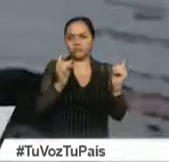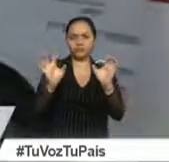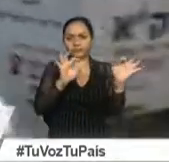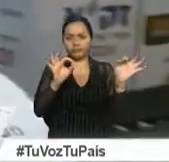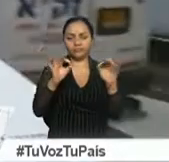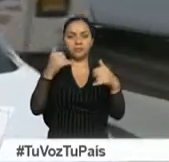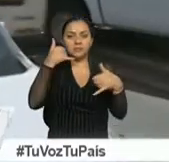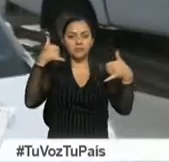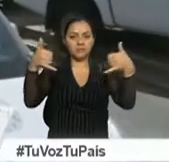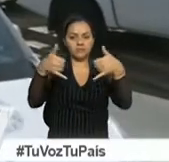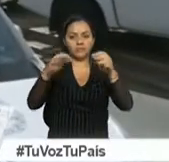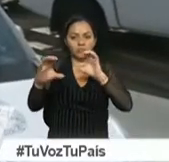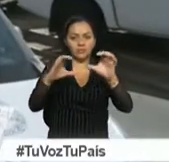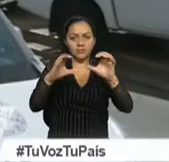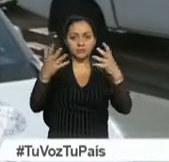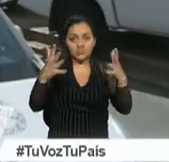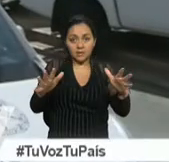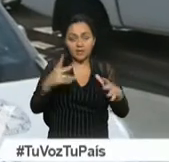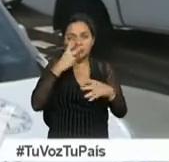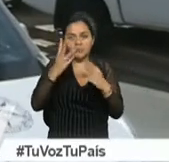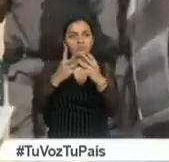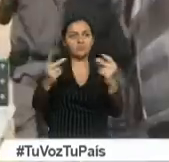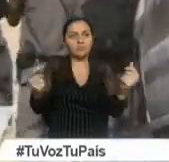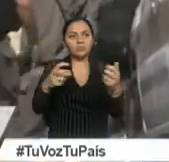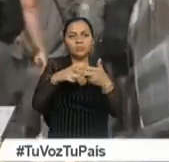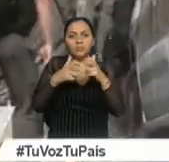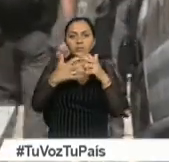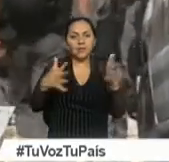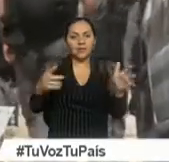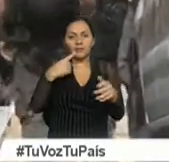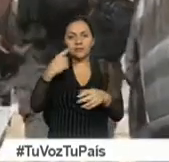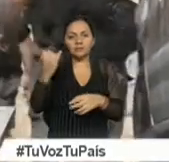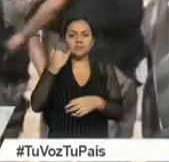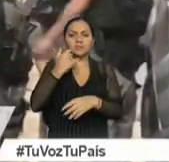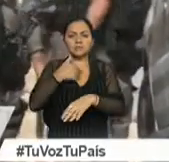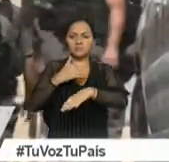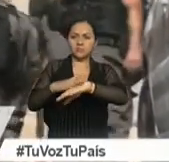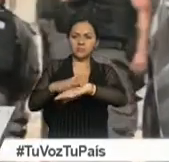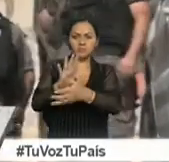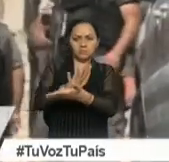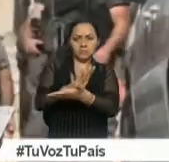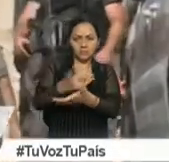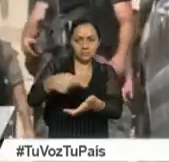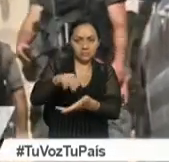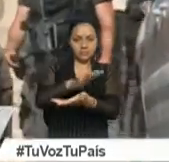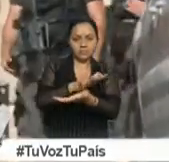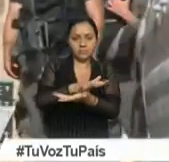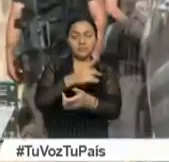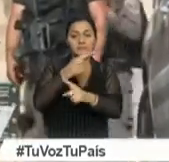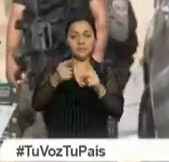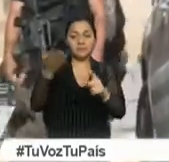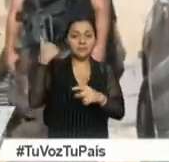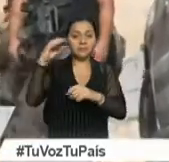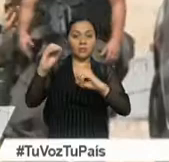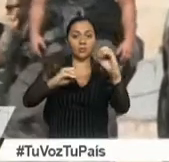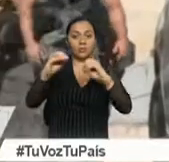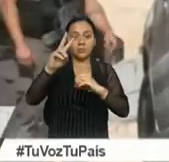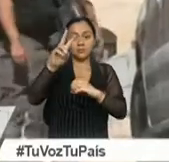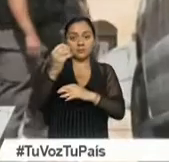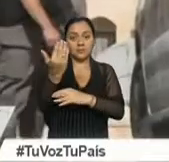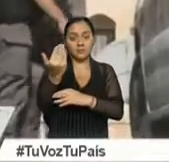teléfono. Abbas condenó el incidente y Netanyahu hizo un llamado a la calma. Desde octubre de